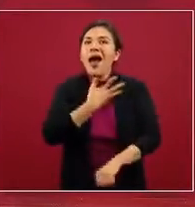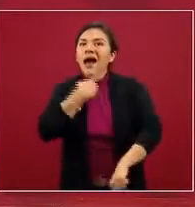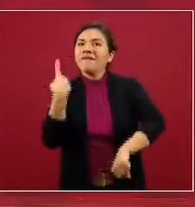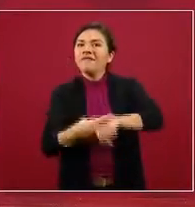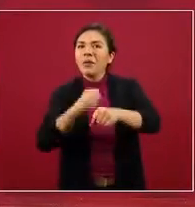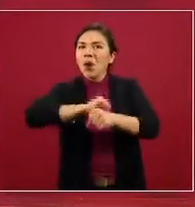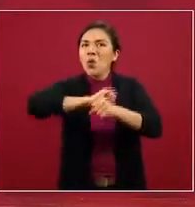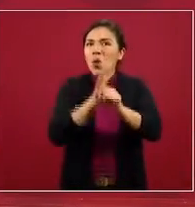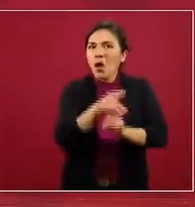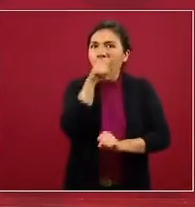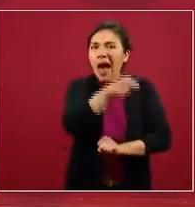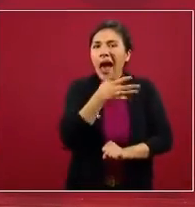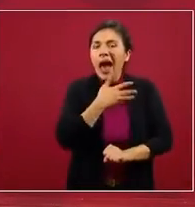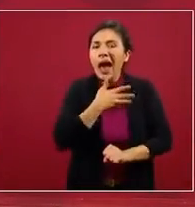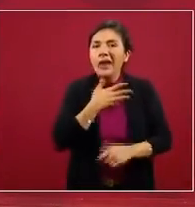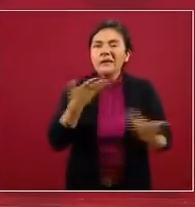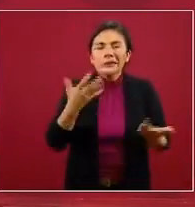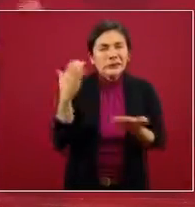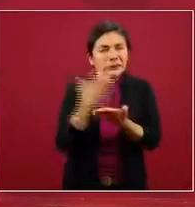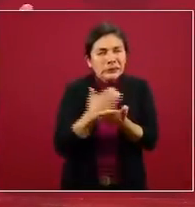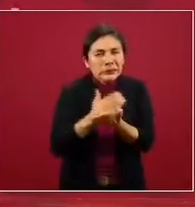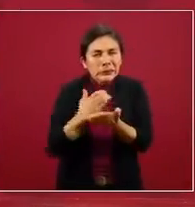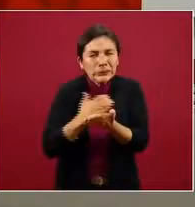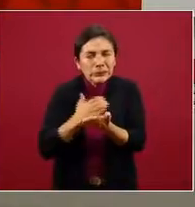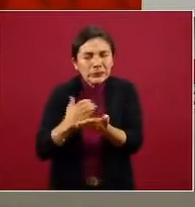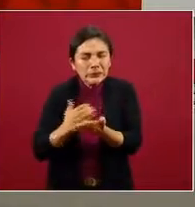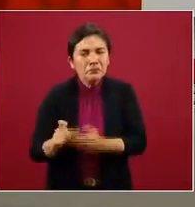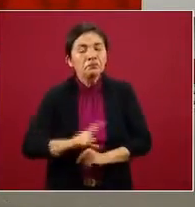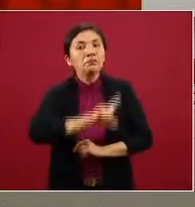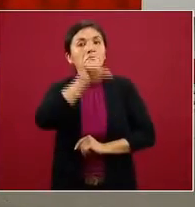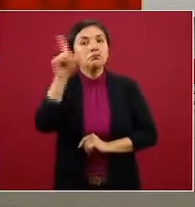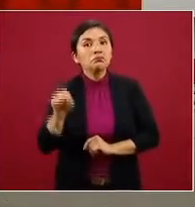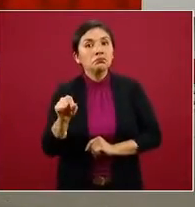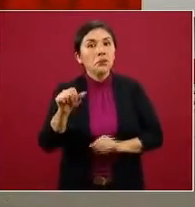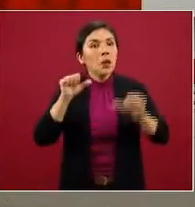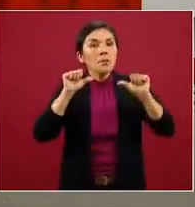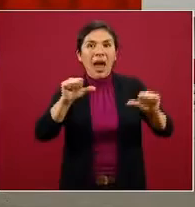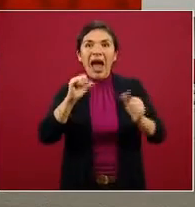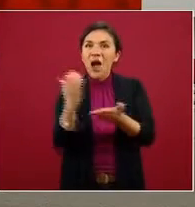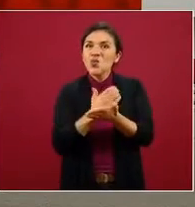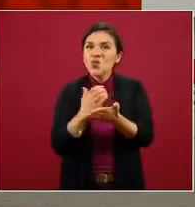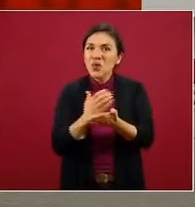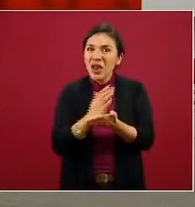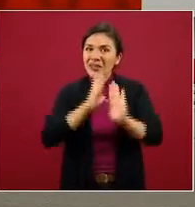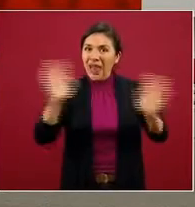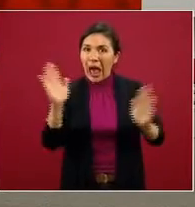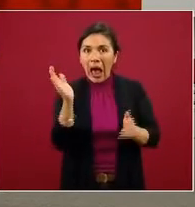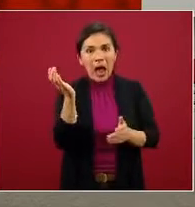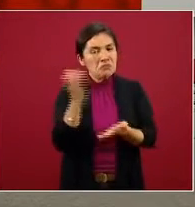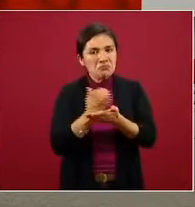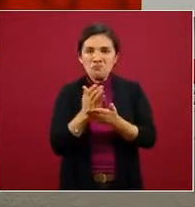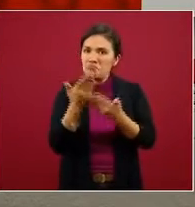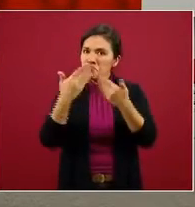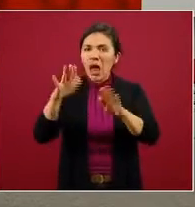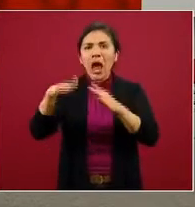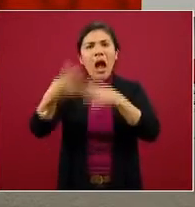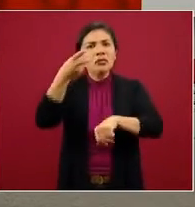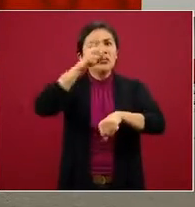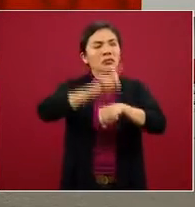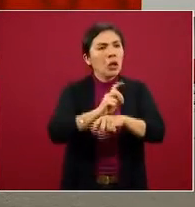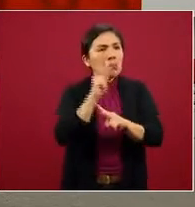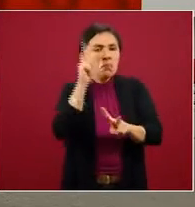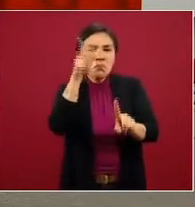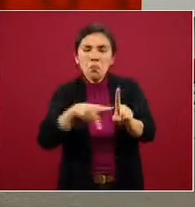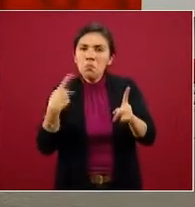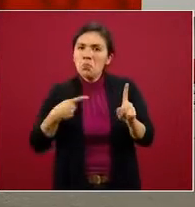virus SARS-CoV-2 tiempo después de que ya fue recuperado o se le dio de alta, pasaron los 14 días